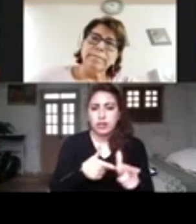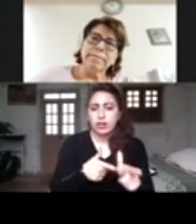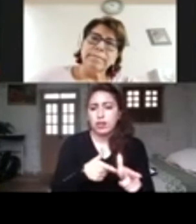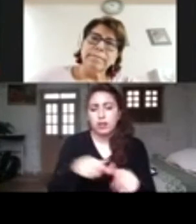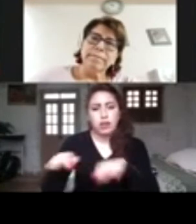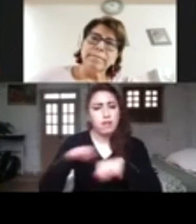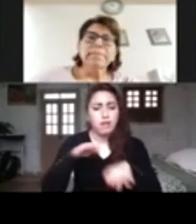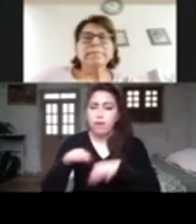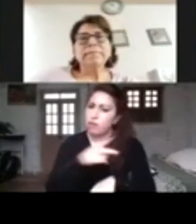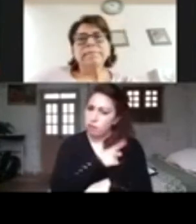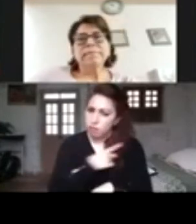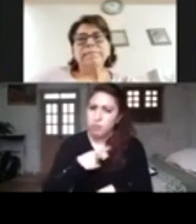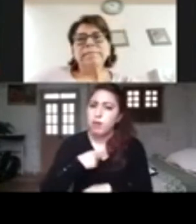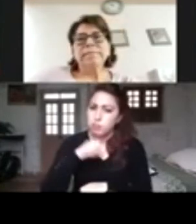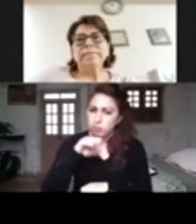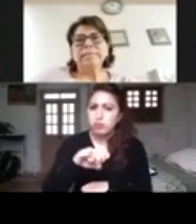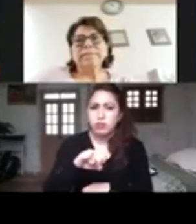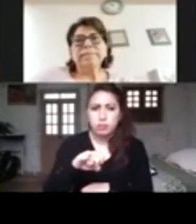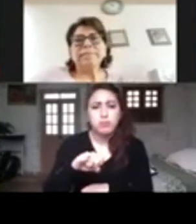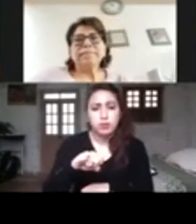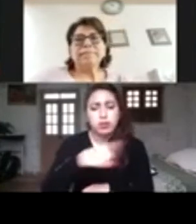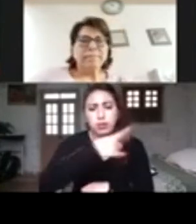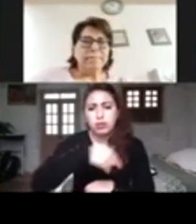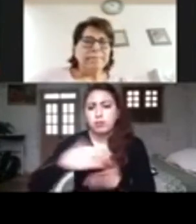de Parlamento Abierto. Hoy